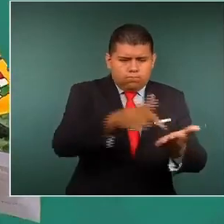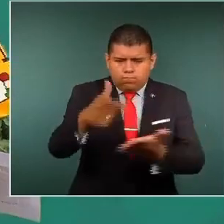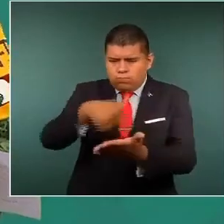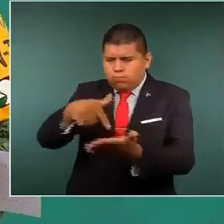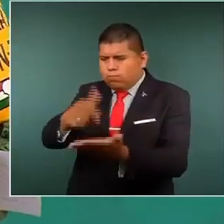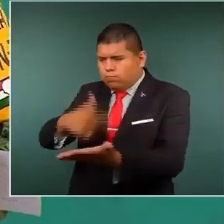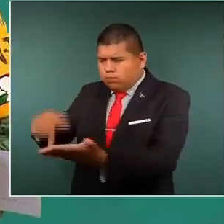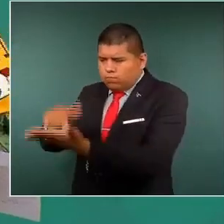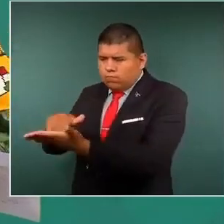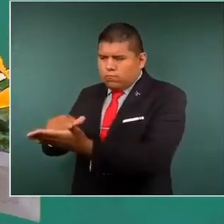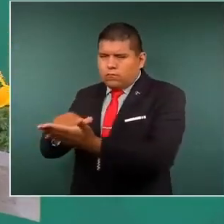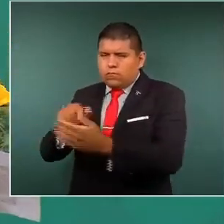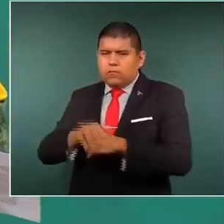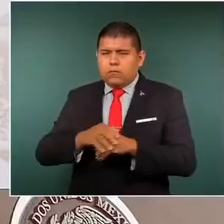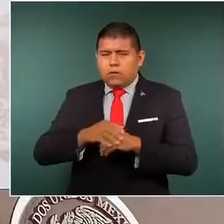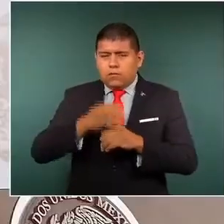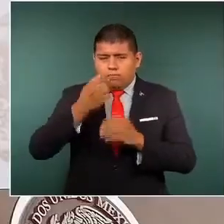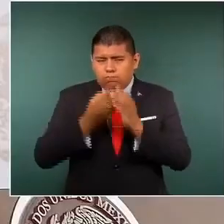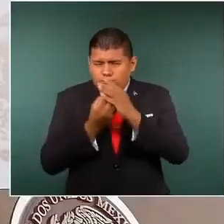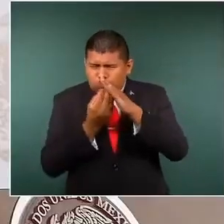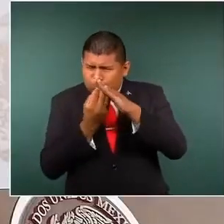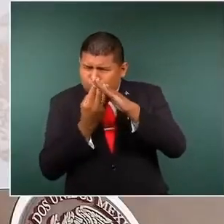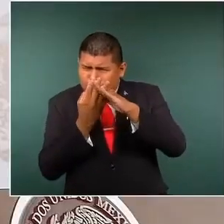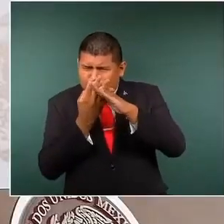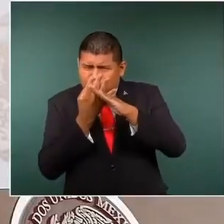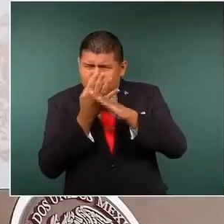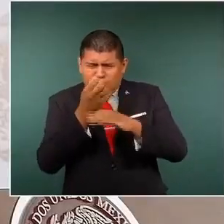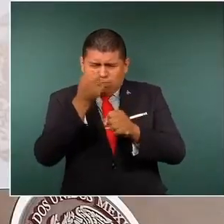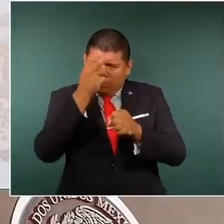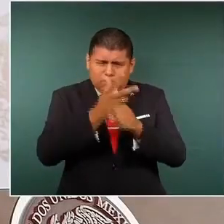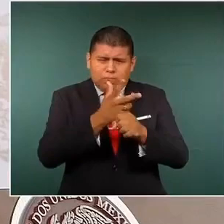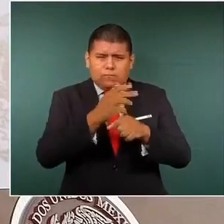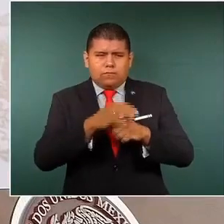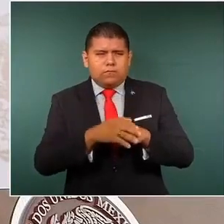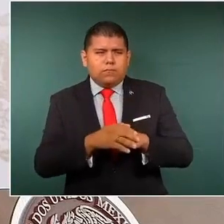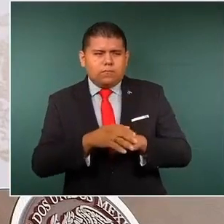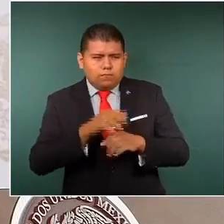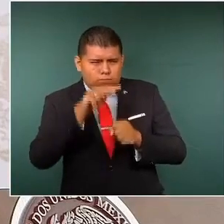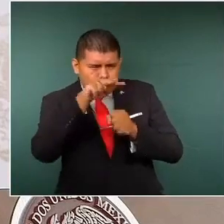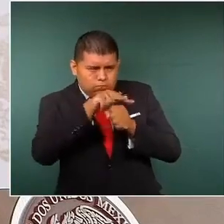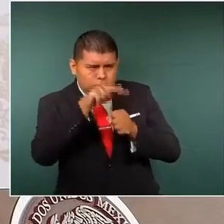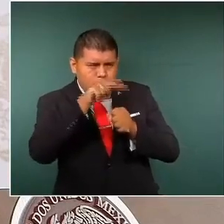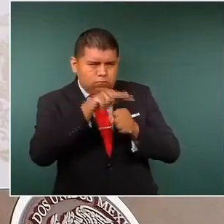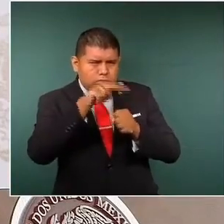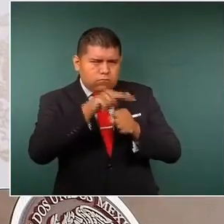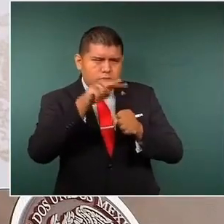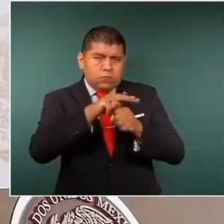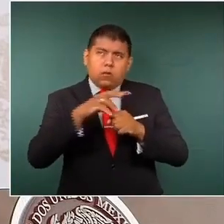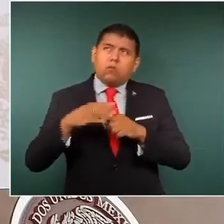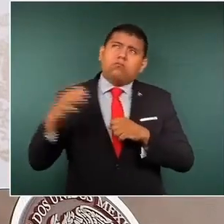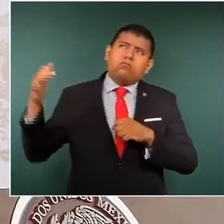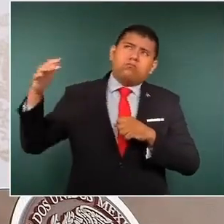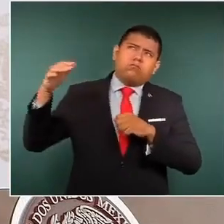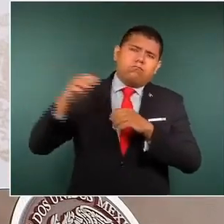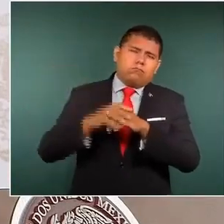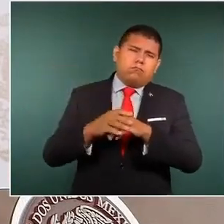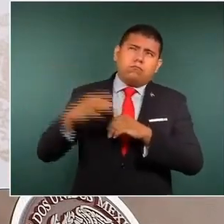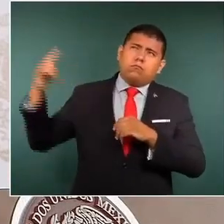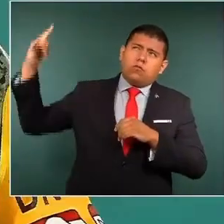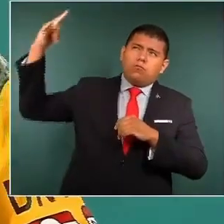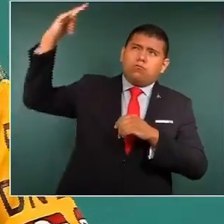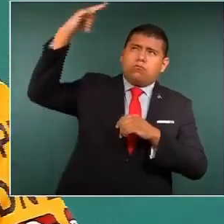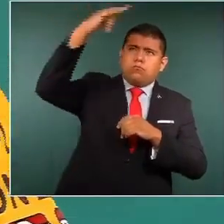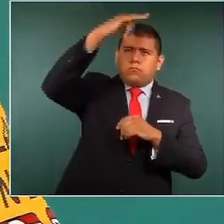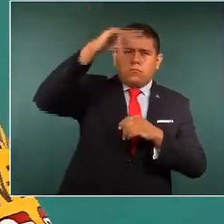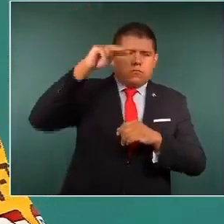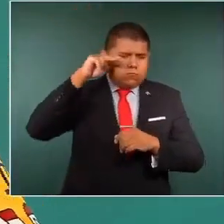la madrugada. Los cuatro municipios se le mantiene una vigilancia aérea con medios no tripulados,